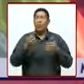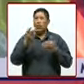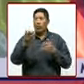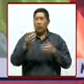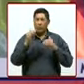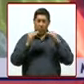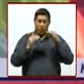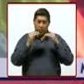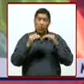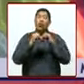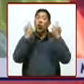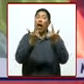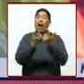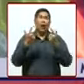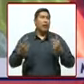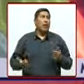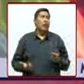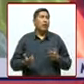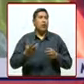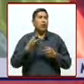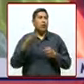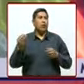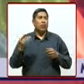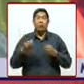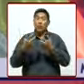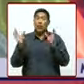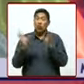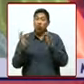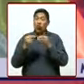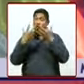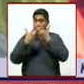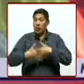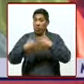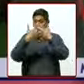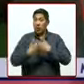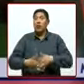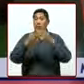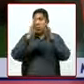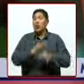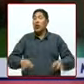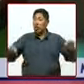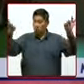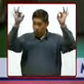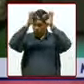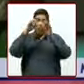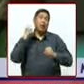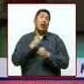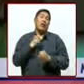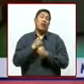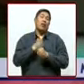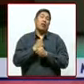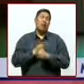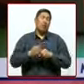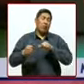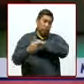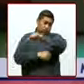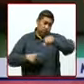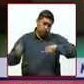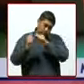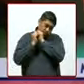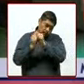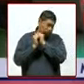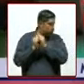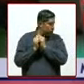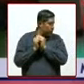la estabilidad social. En el foro empresarial han señalado de la importancia de trabajar de manera conjunta